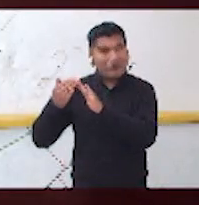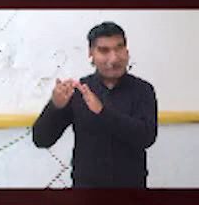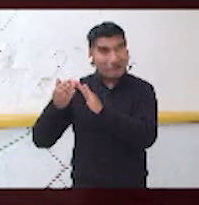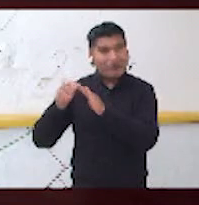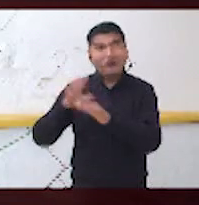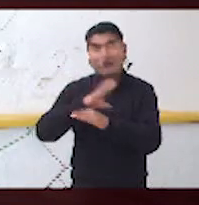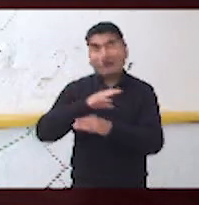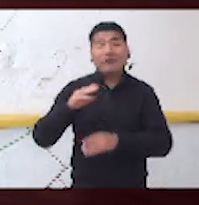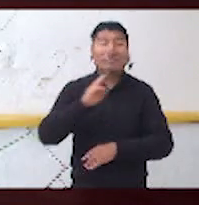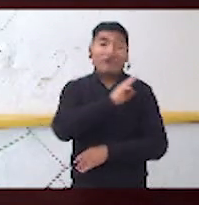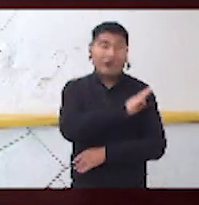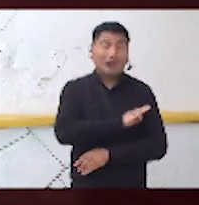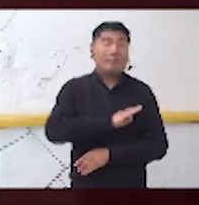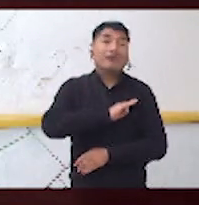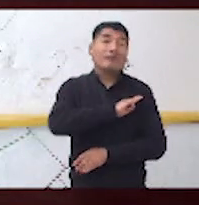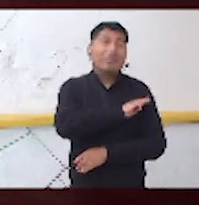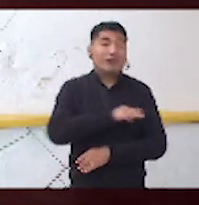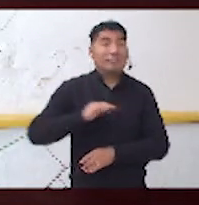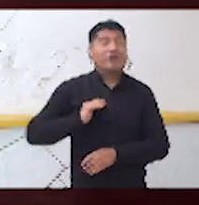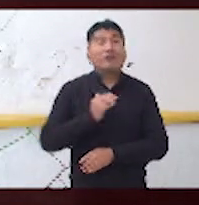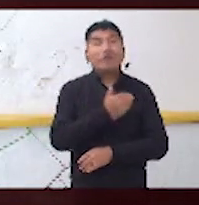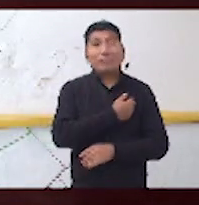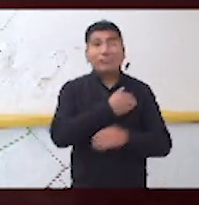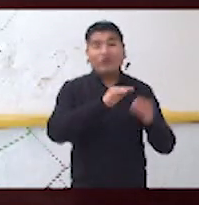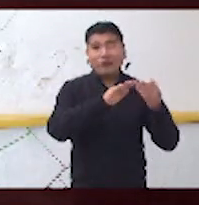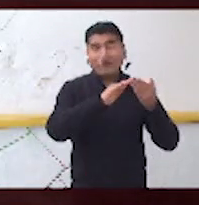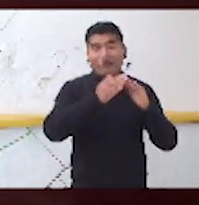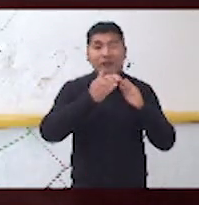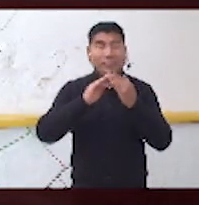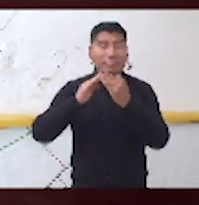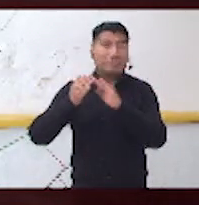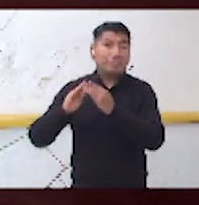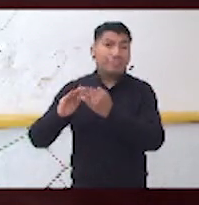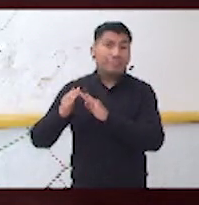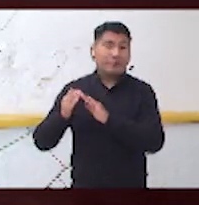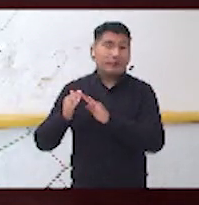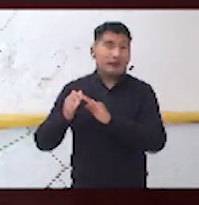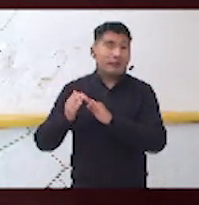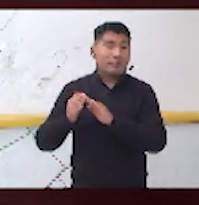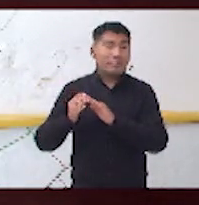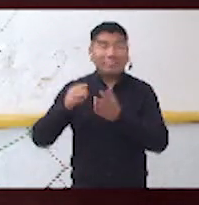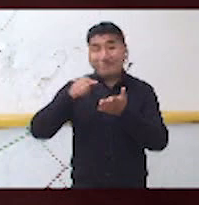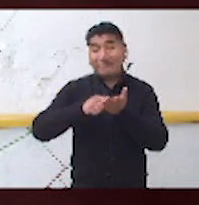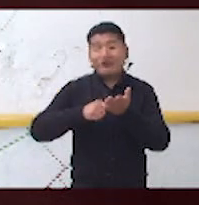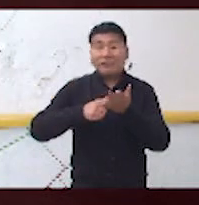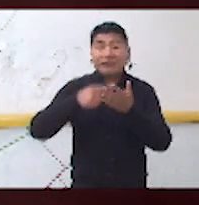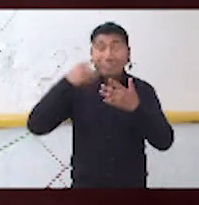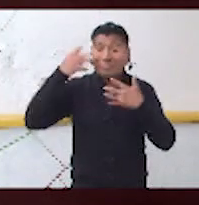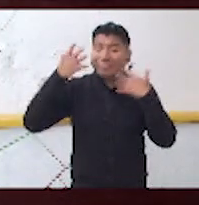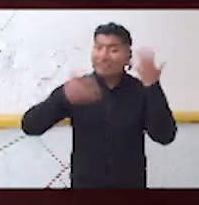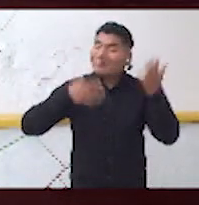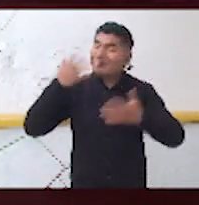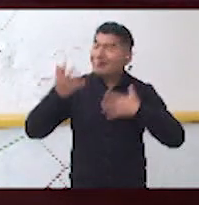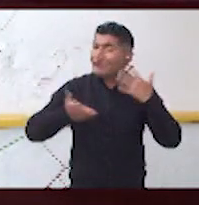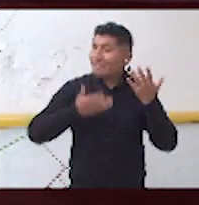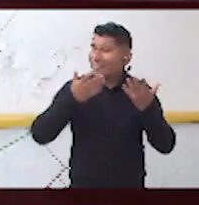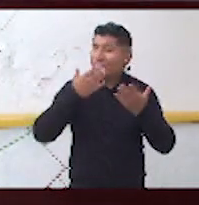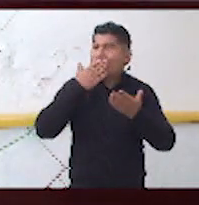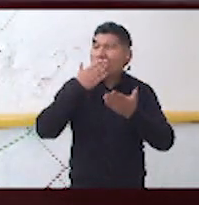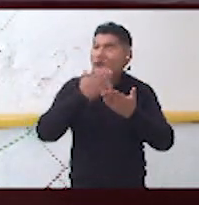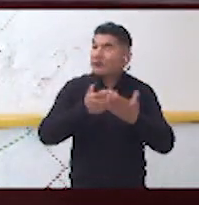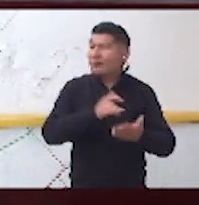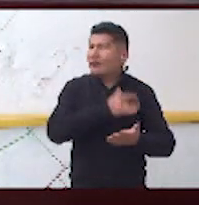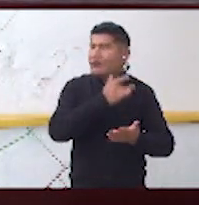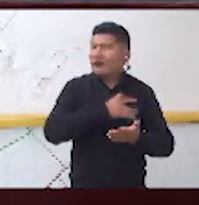y de la misión en nuestras comunidades. Es motivo de alegría y de buenos auspicios